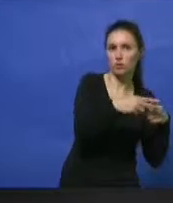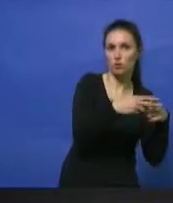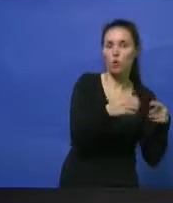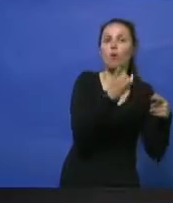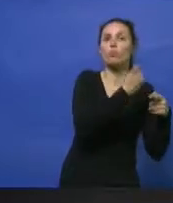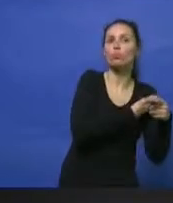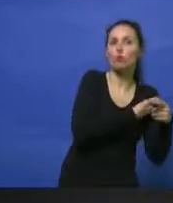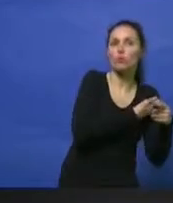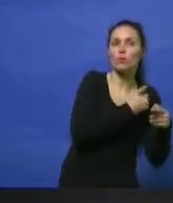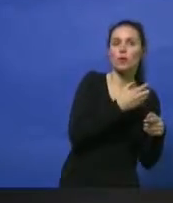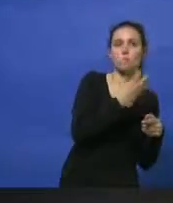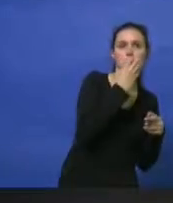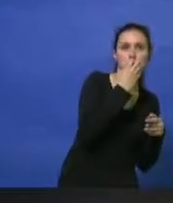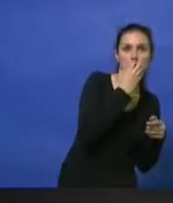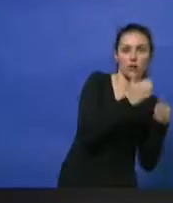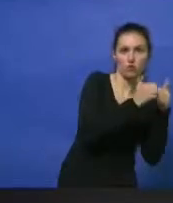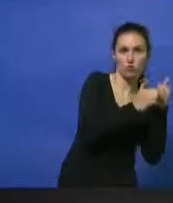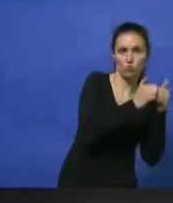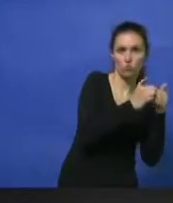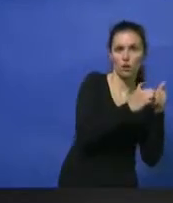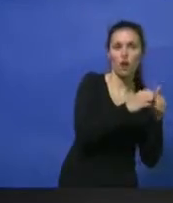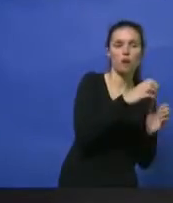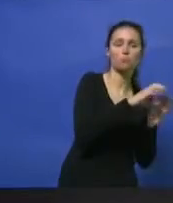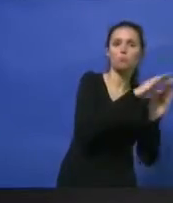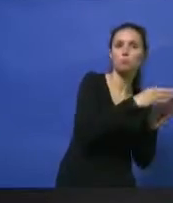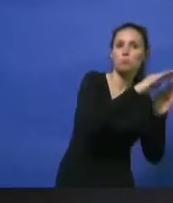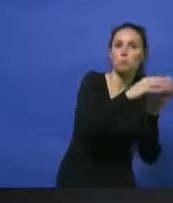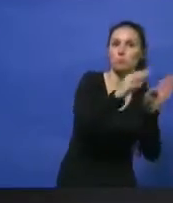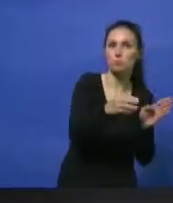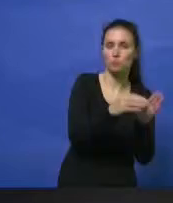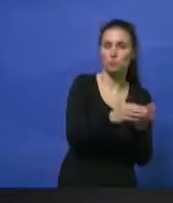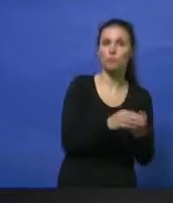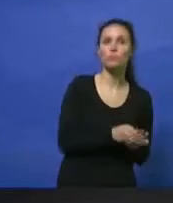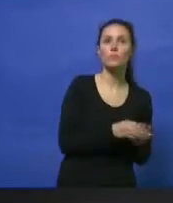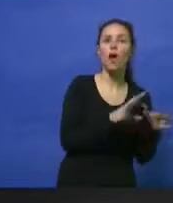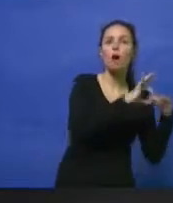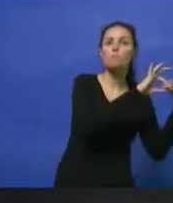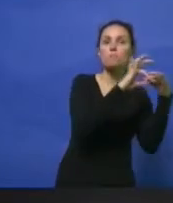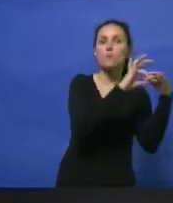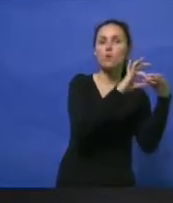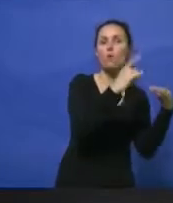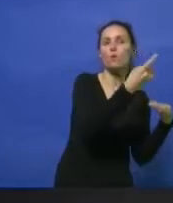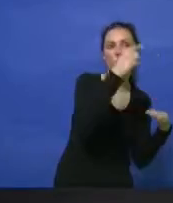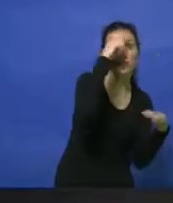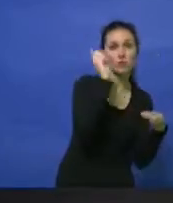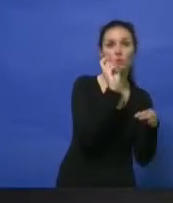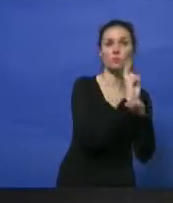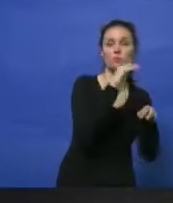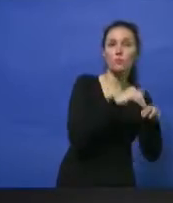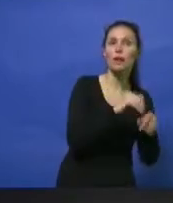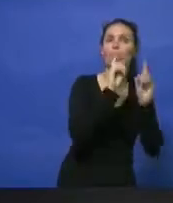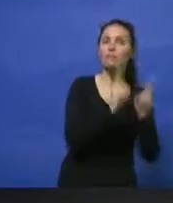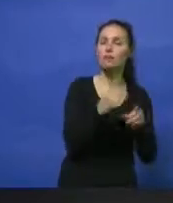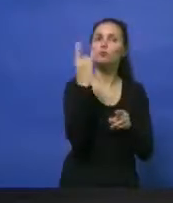de Villa María, tiene allí su sede, nucleado con diferentes organismos, entre ellos las dos universidades. Es la Universidad Nacional de Villa María y la Tecnológica, que va a